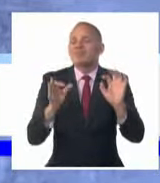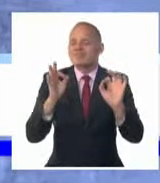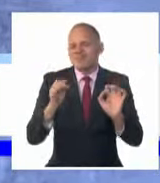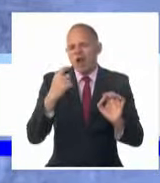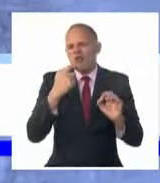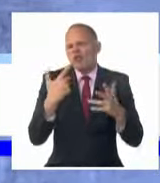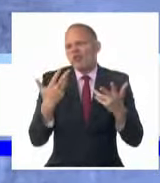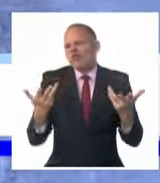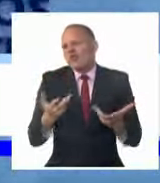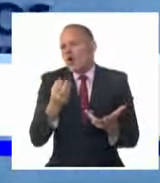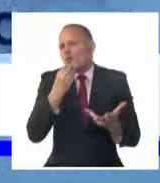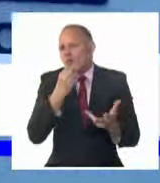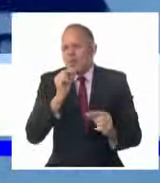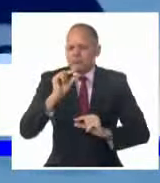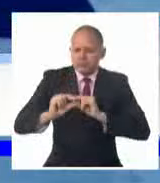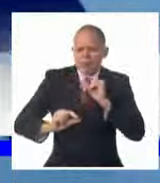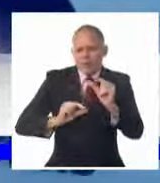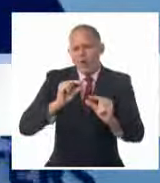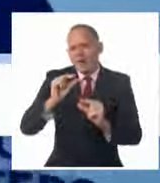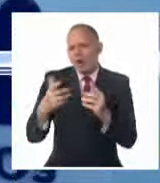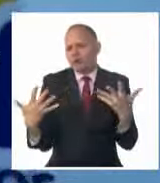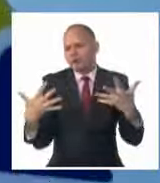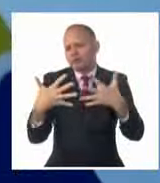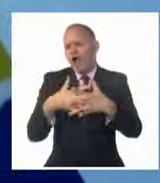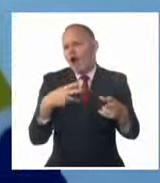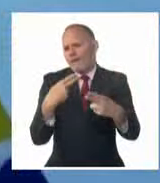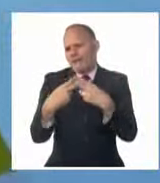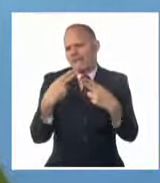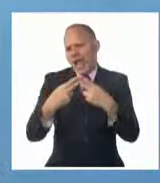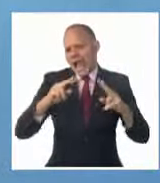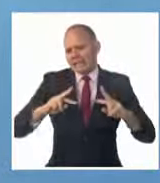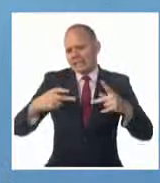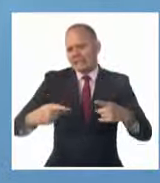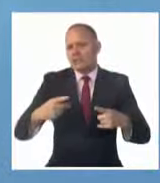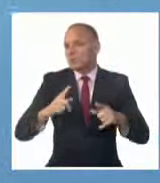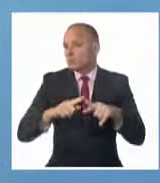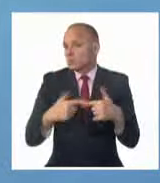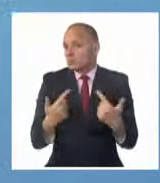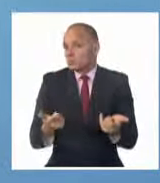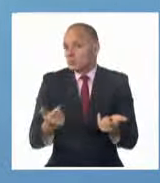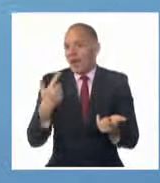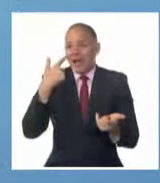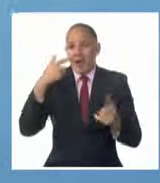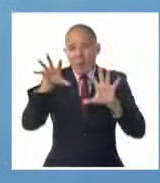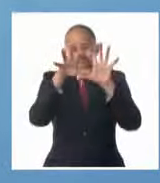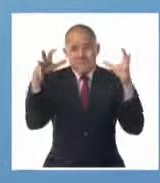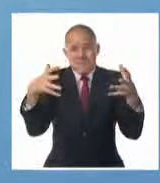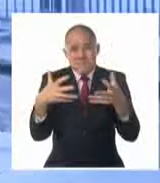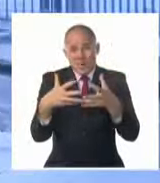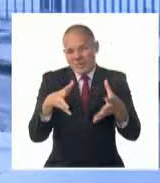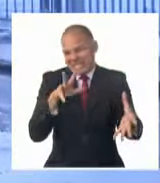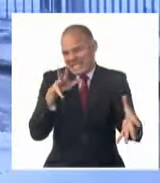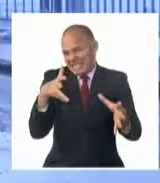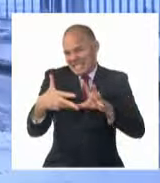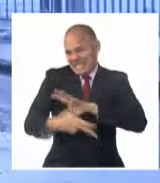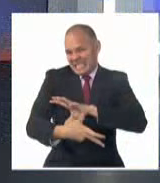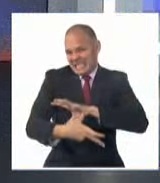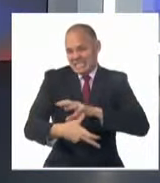de la confianza ante lo que sus organizadores consideran el contexto geoeconómico más complicado en décadas.